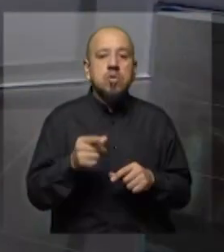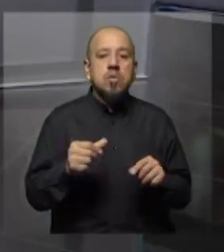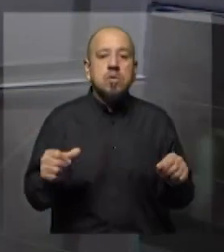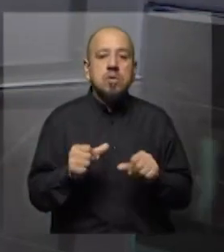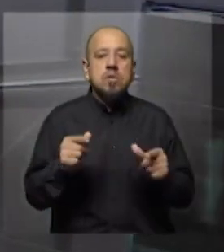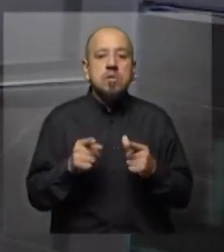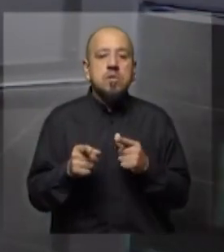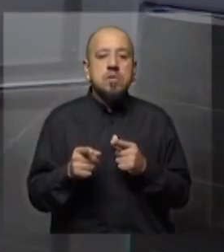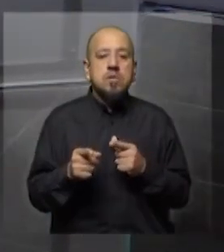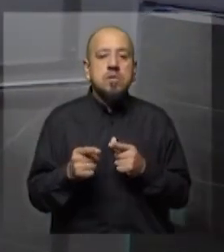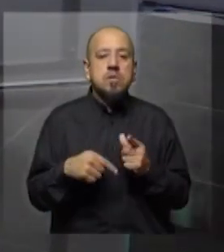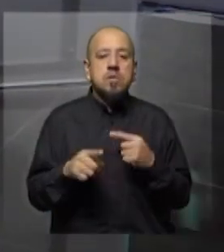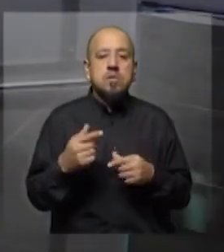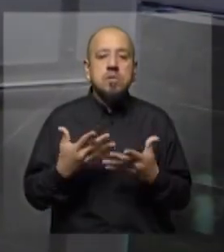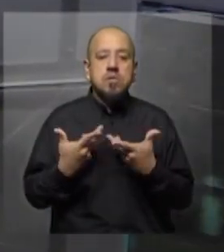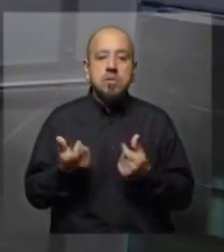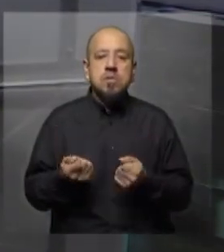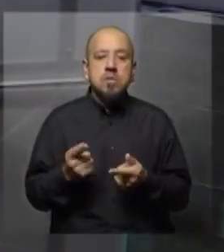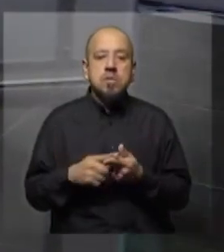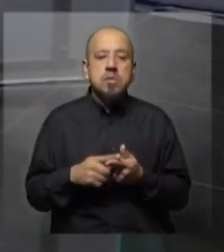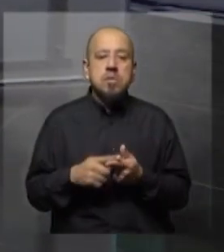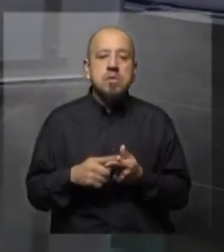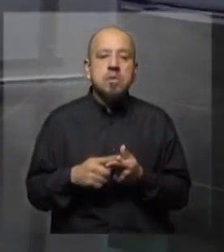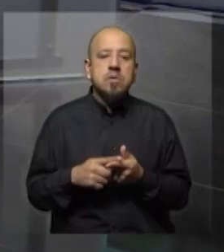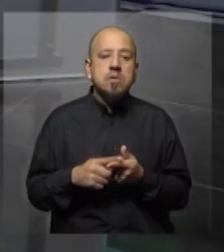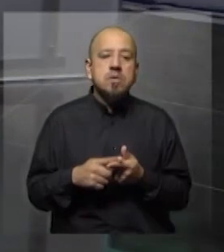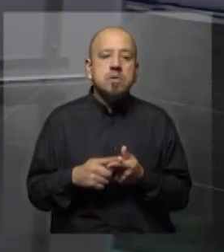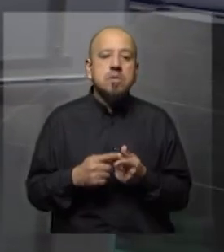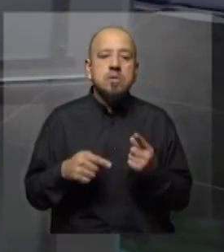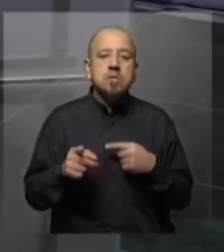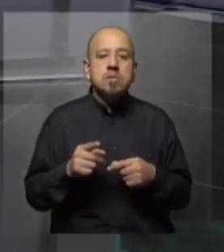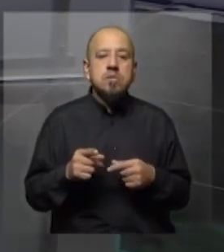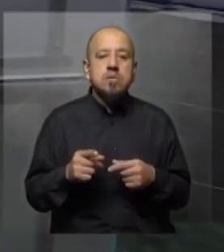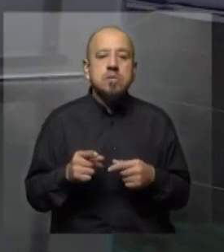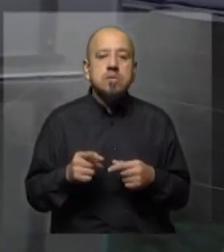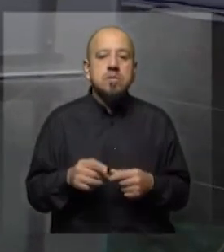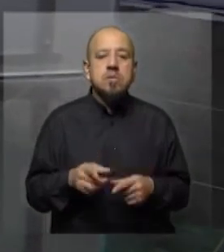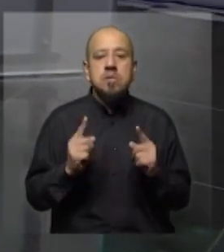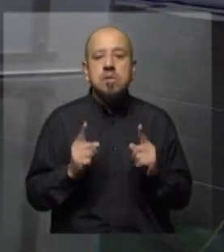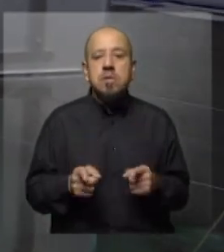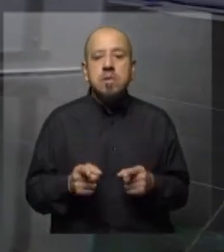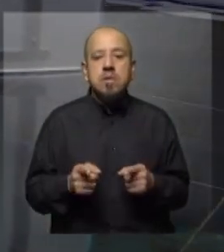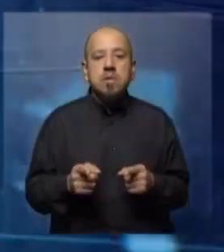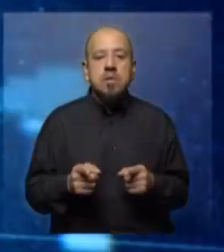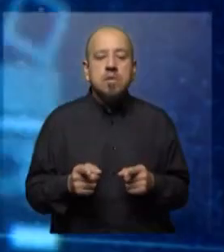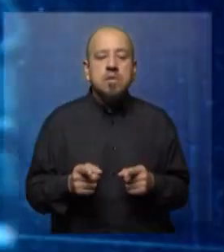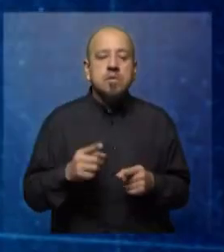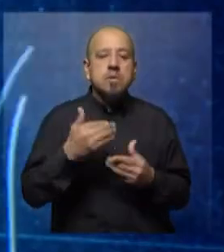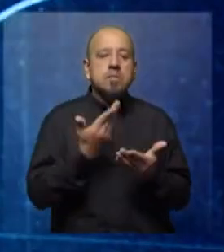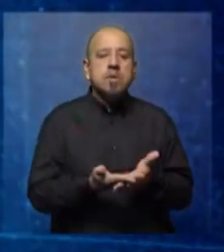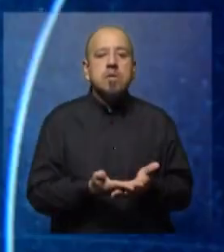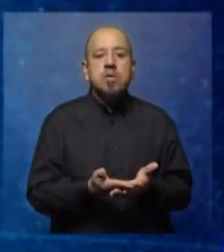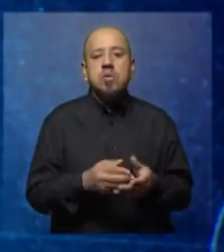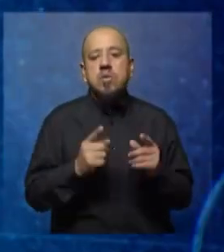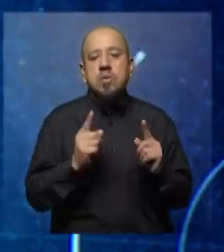a cabo que tuvo mucho apoyo después se cayó pero una belleza pobre fue fue crítico para él además planteó también